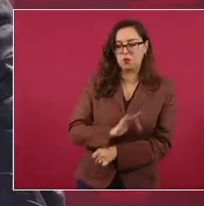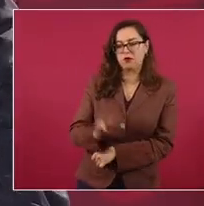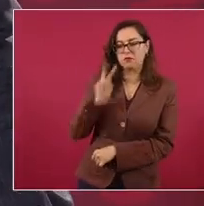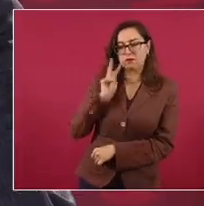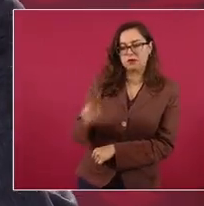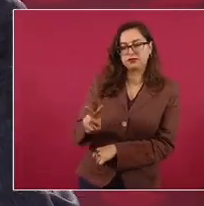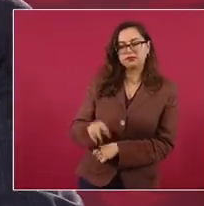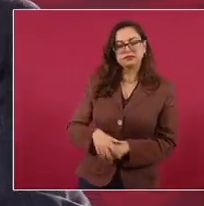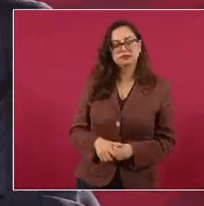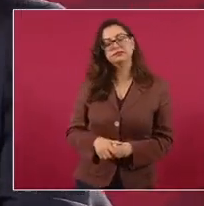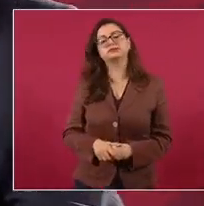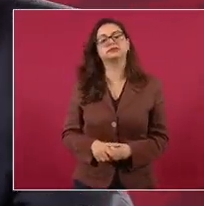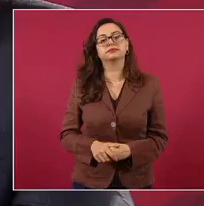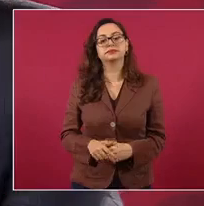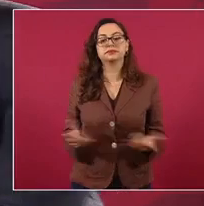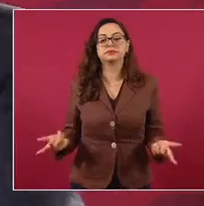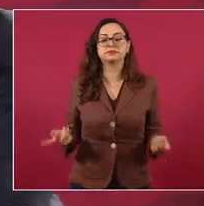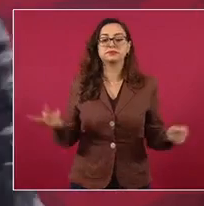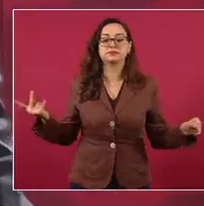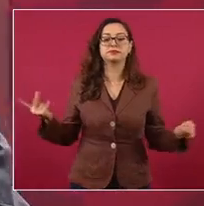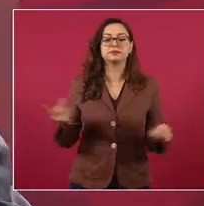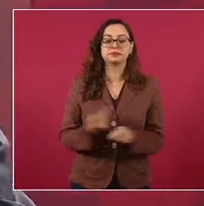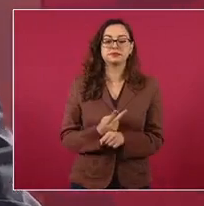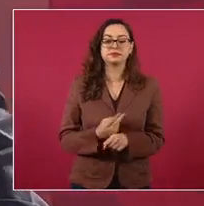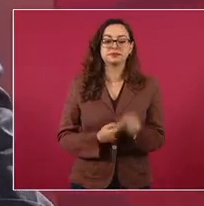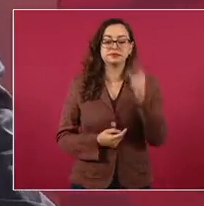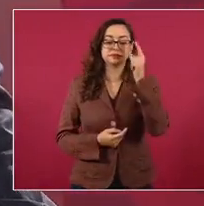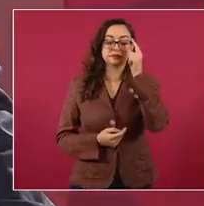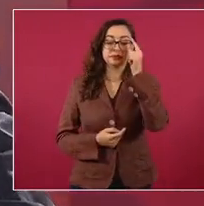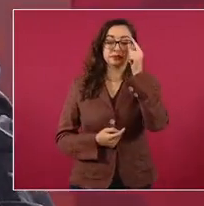y resulta que pues venían caminando, ¿no?,